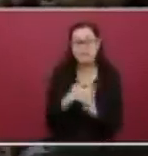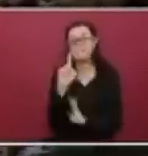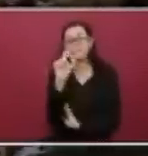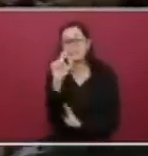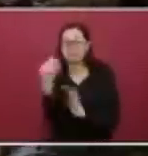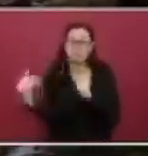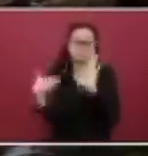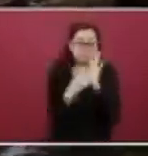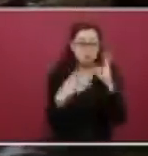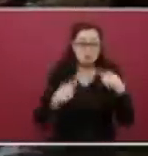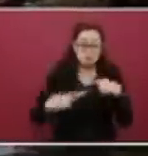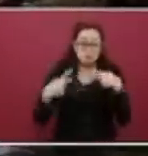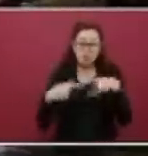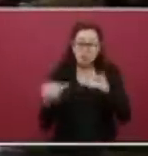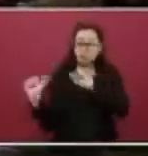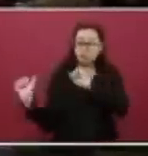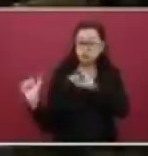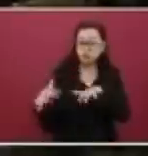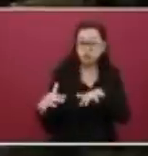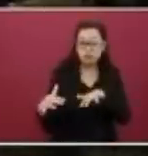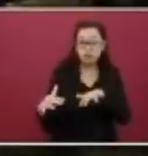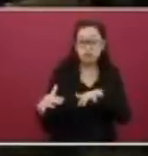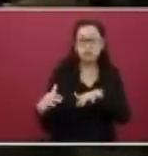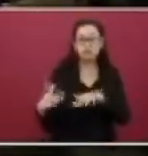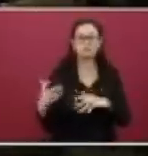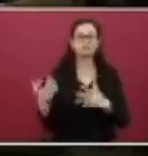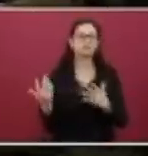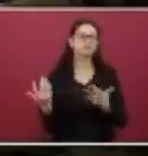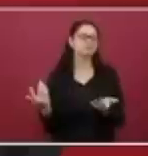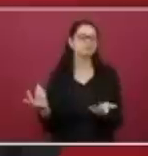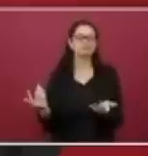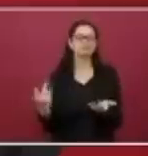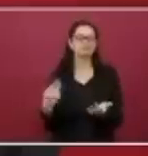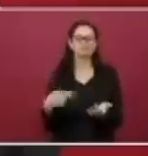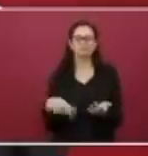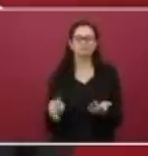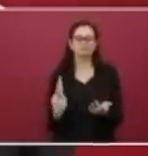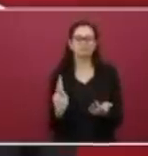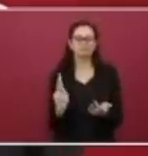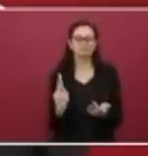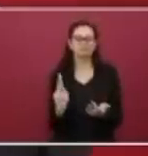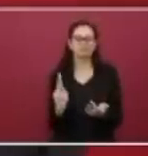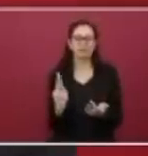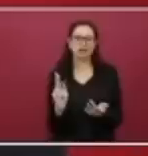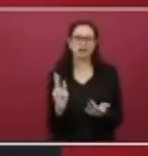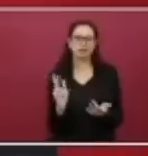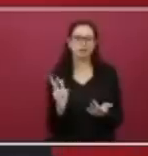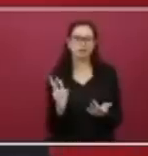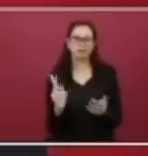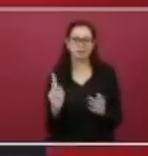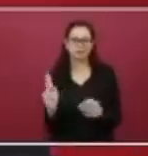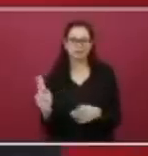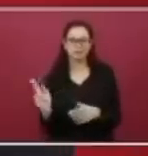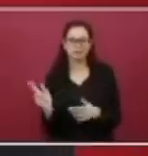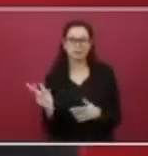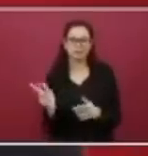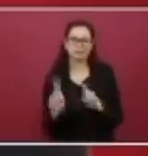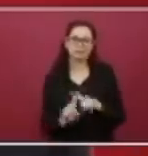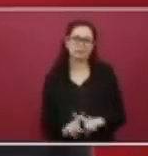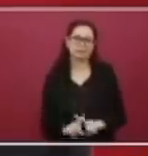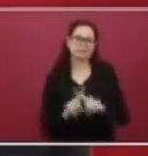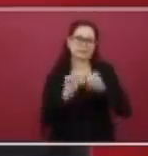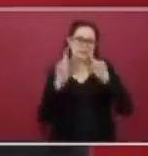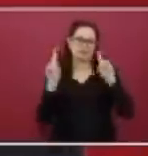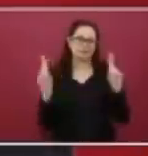pero nunca va a ser lo mismo que la